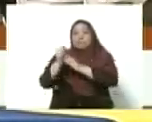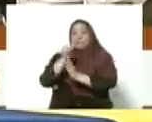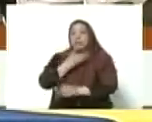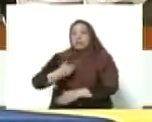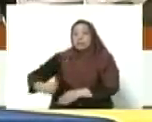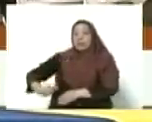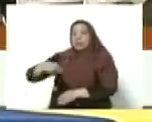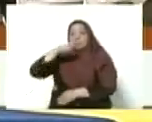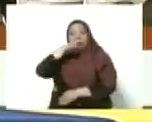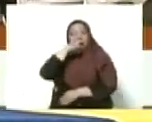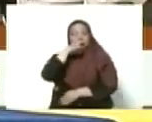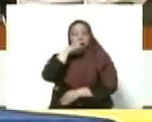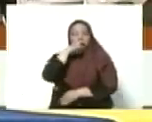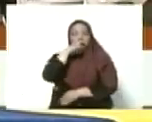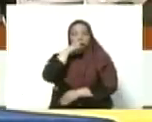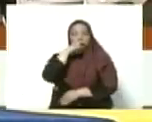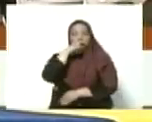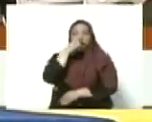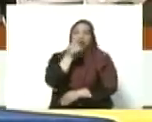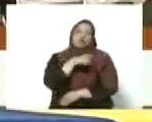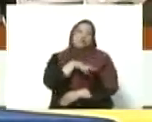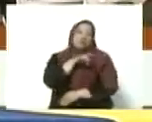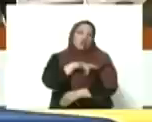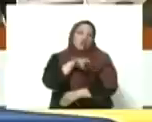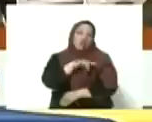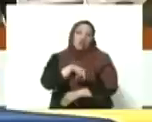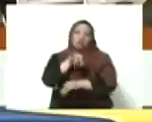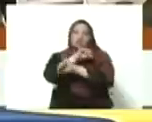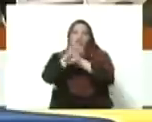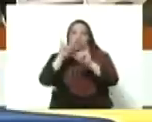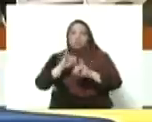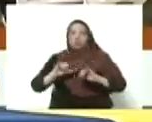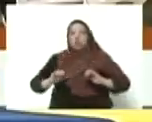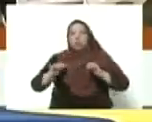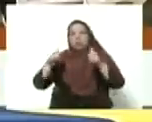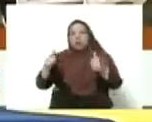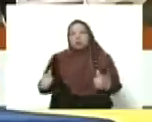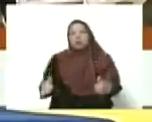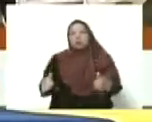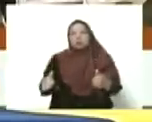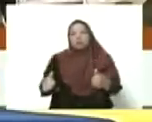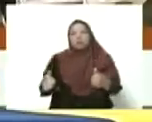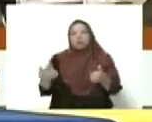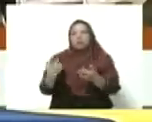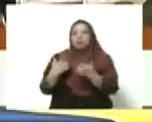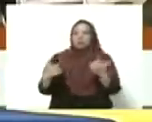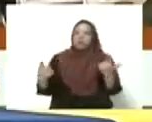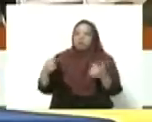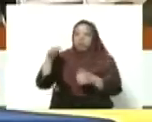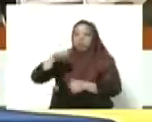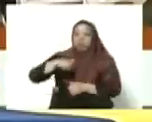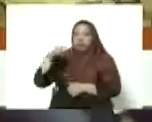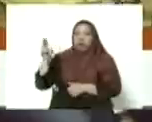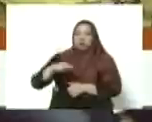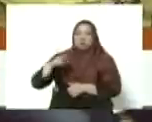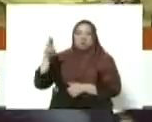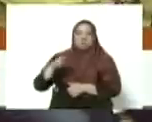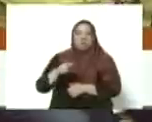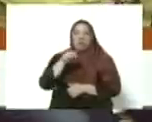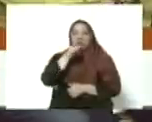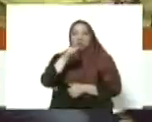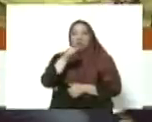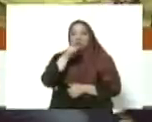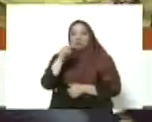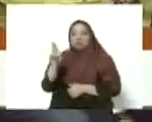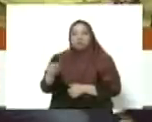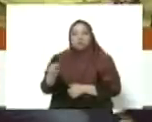obrero Nicolás Maduro, nos sentimos muy contentos por esta apertura y deseamos que esta apertura nunca, nunca